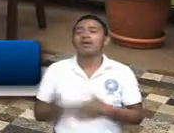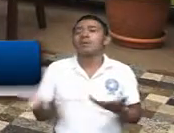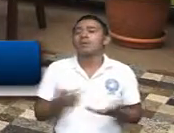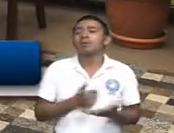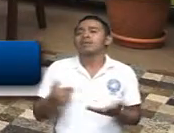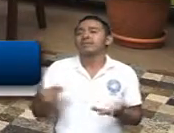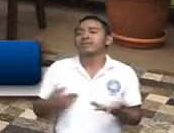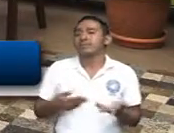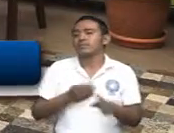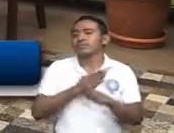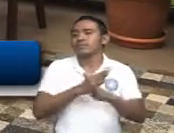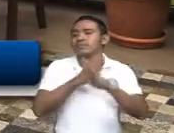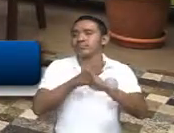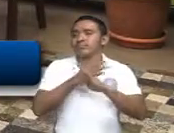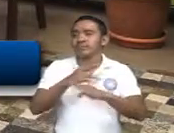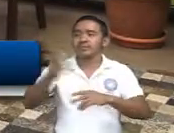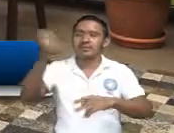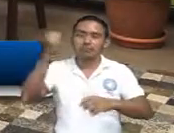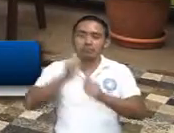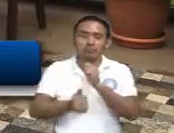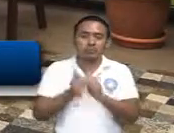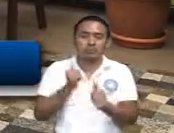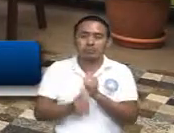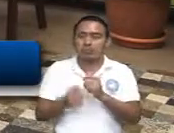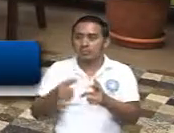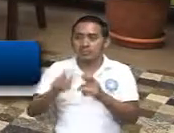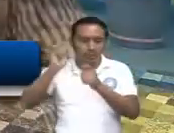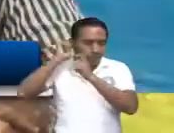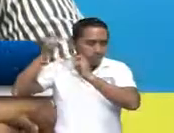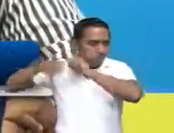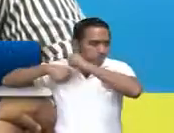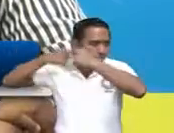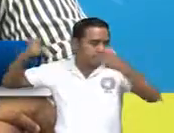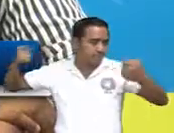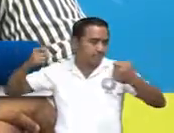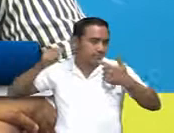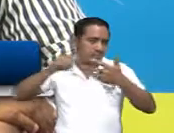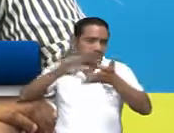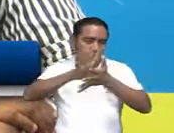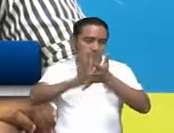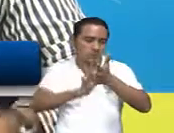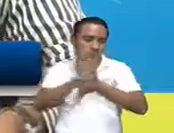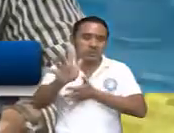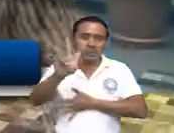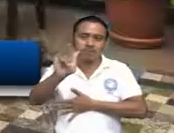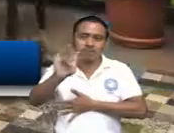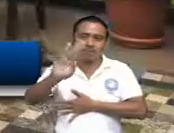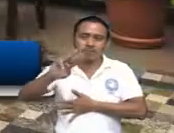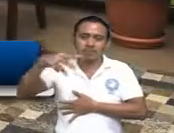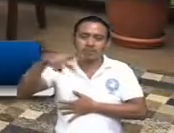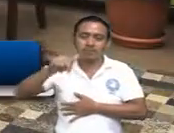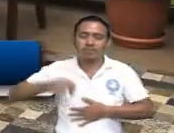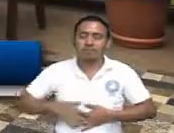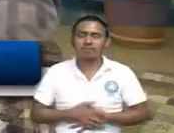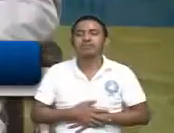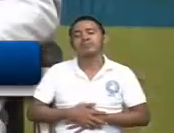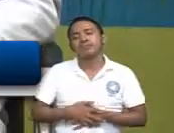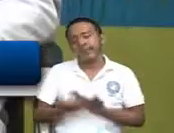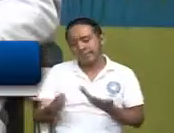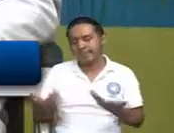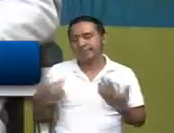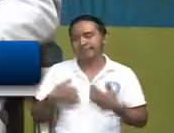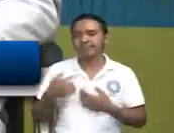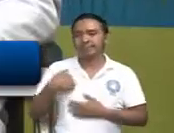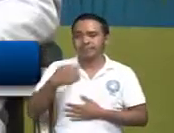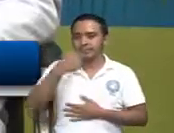para evitar ese tipo de que de rompimiento del tímpano si yo lo que le sugiero por ejemplo la